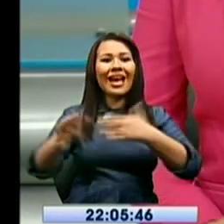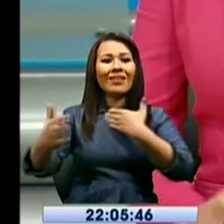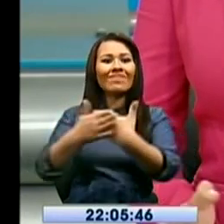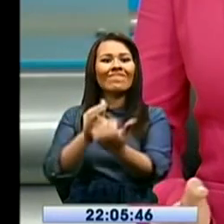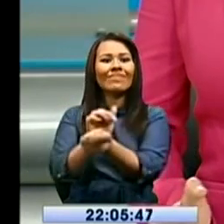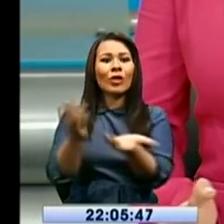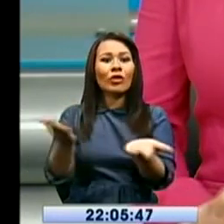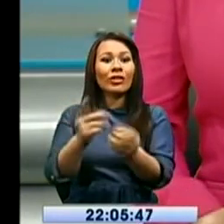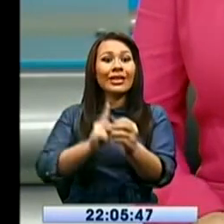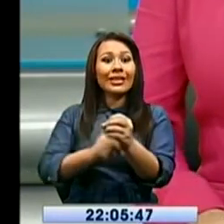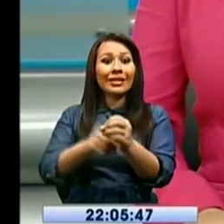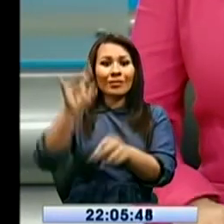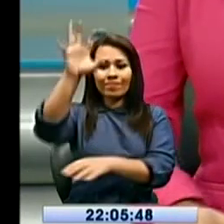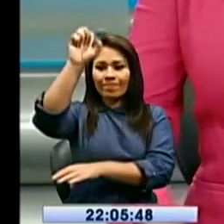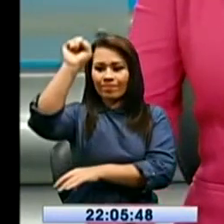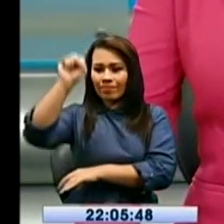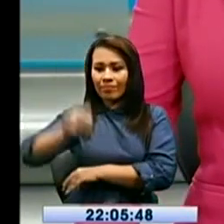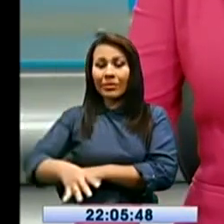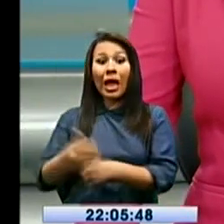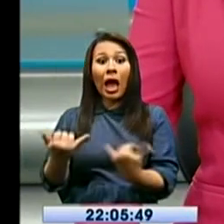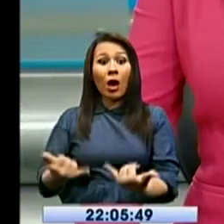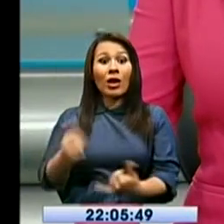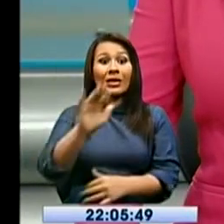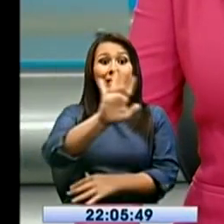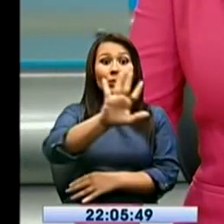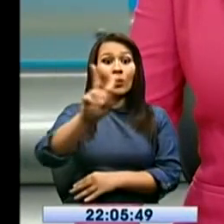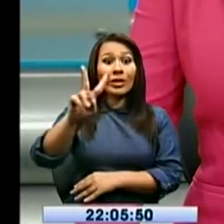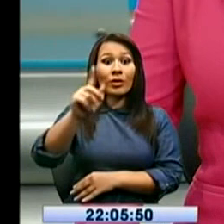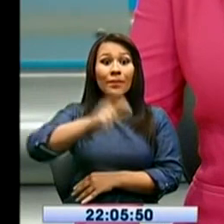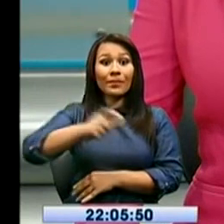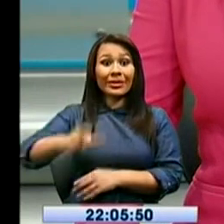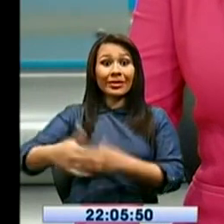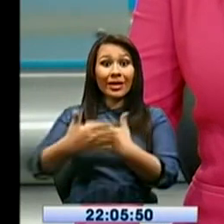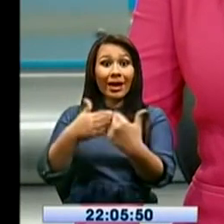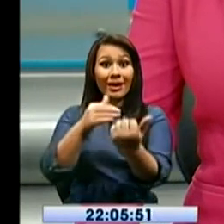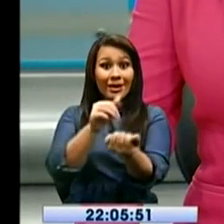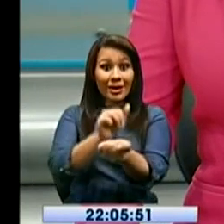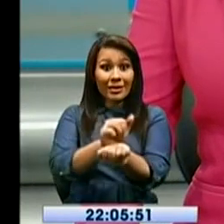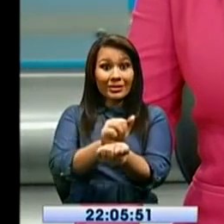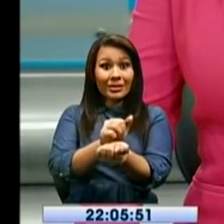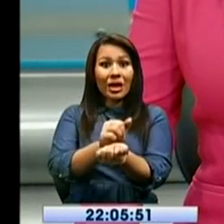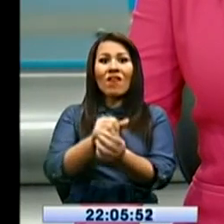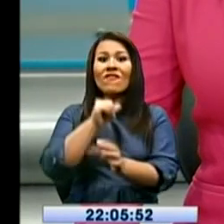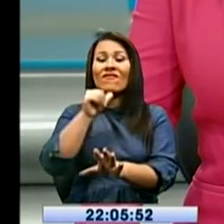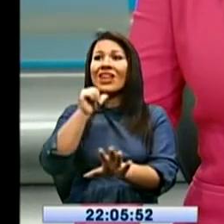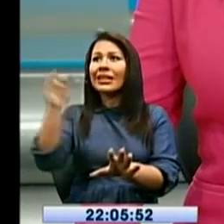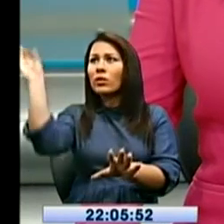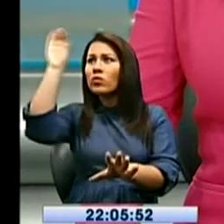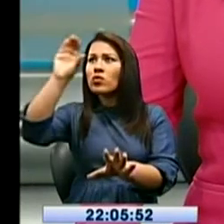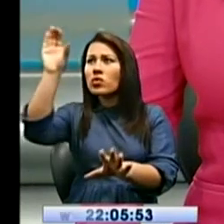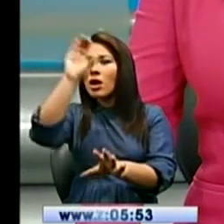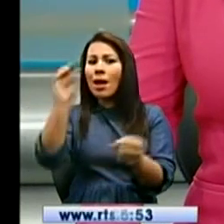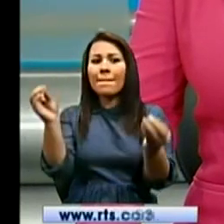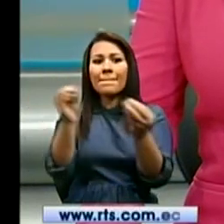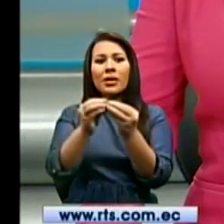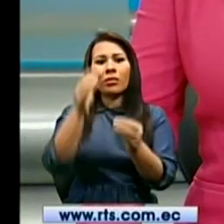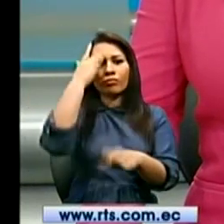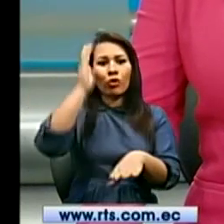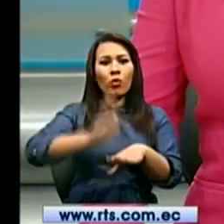La Policía Nacional confirmó que ahora quedan 52 personas privadas de libertad por recapturar tras el